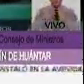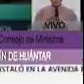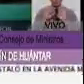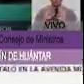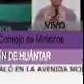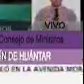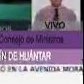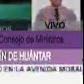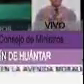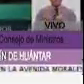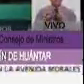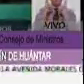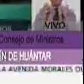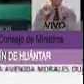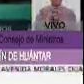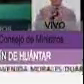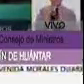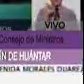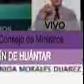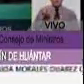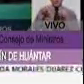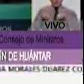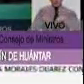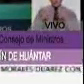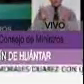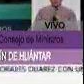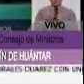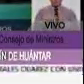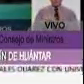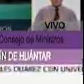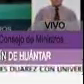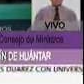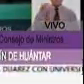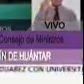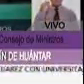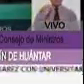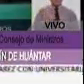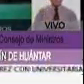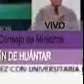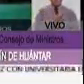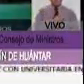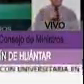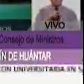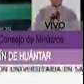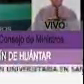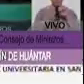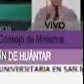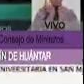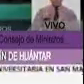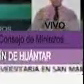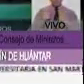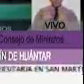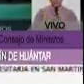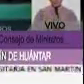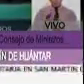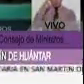también del caso Chavín de Huántar, esta reunión que se produjo en mayo del 2012 tenía el propósito de lograr